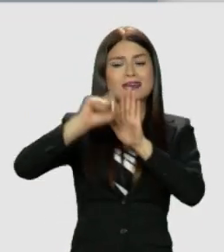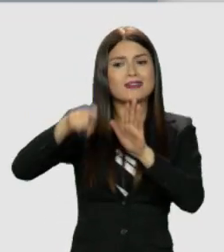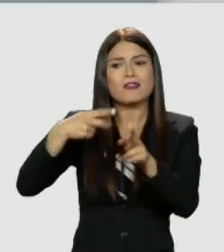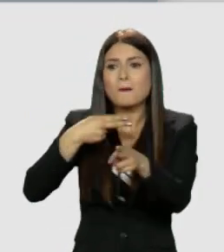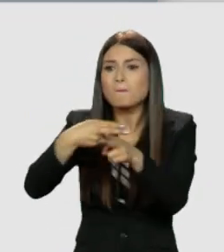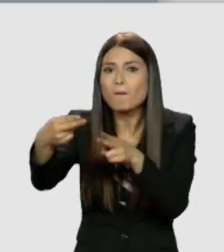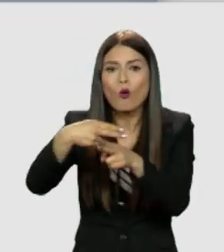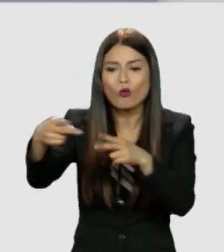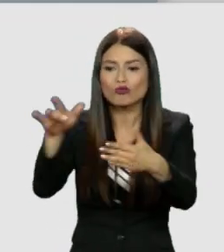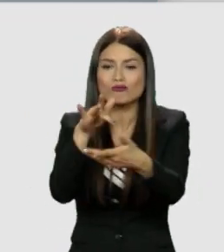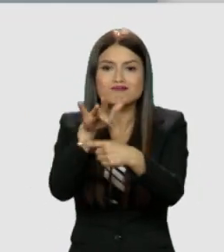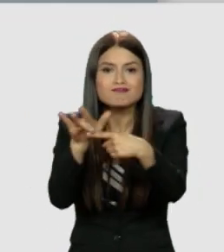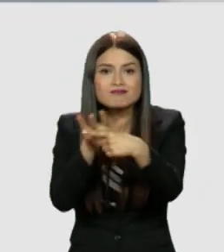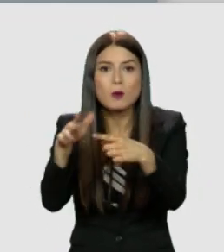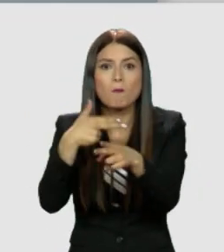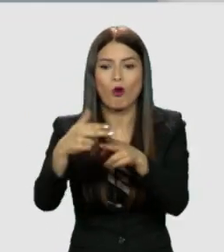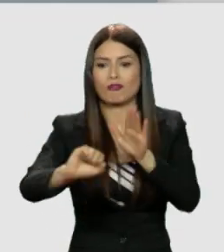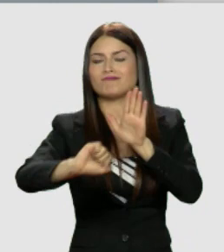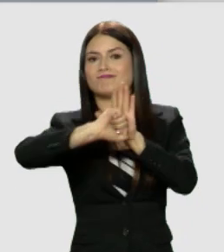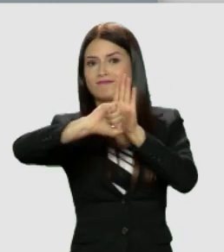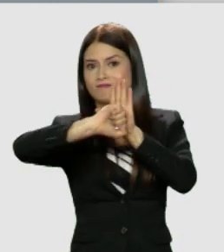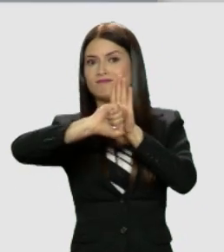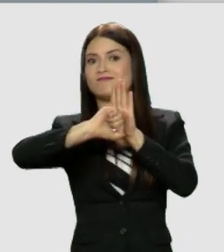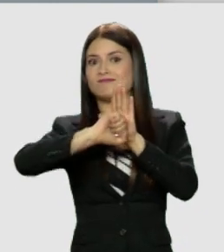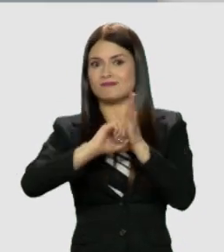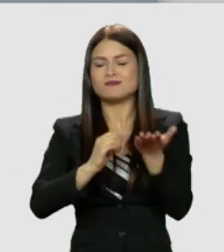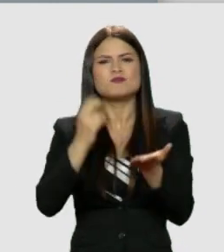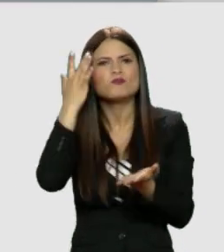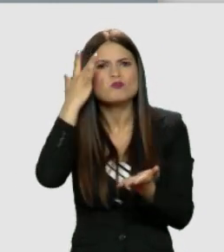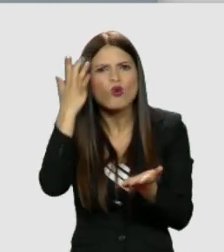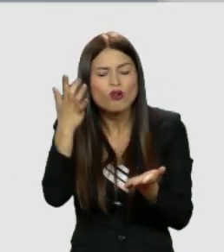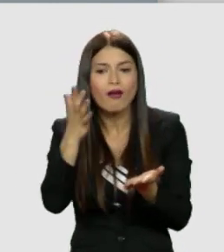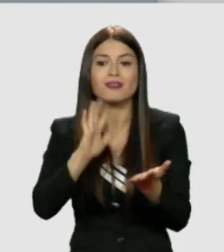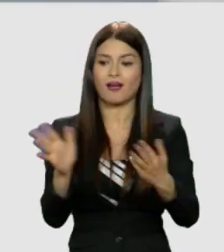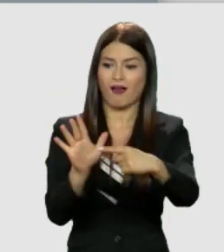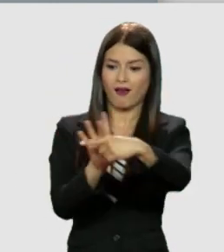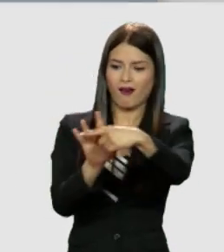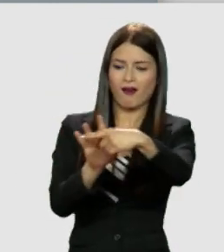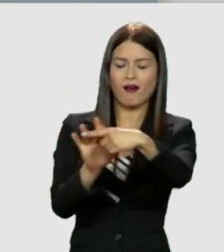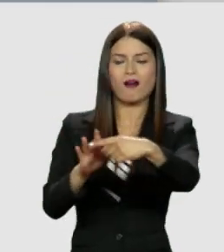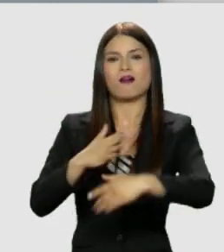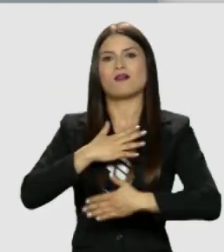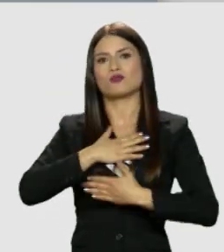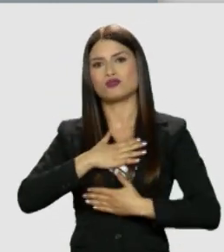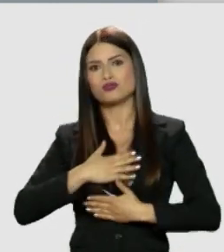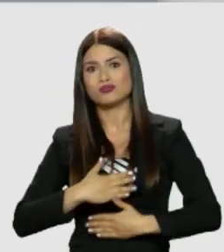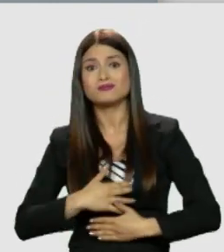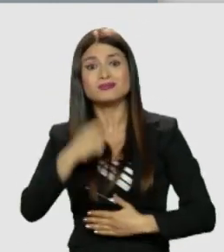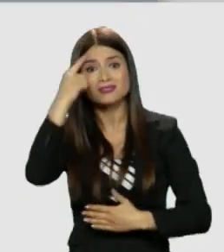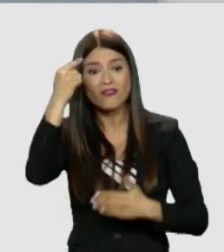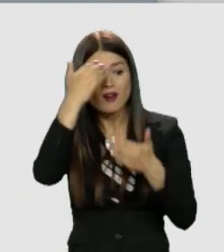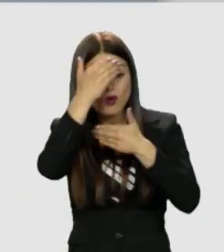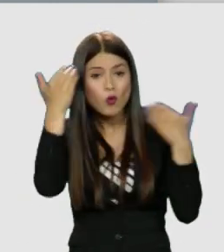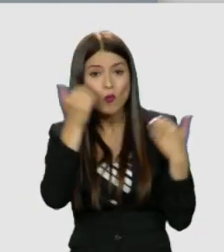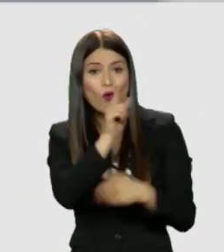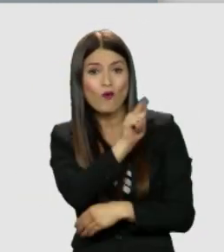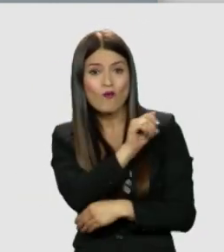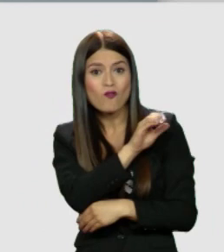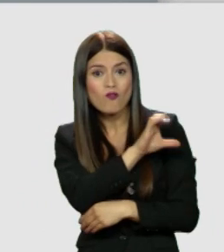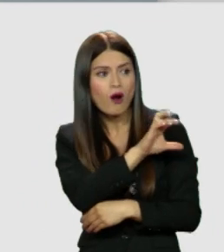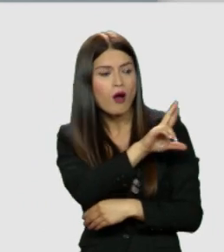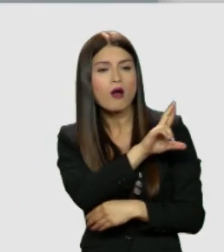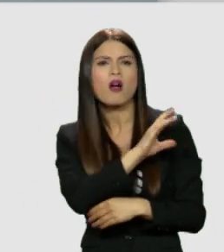su implementación para dar estabilidad y seguridad al ces al fuego y avanzar hacia